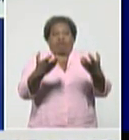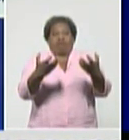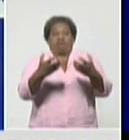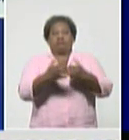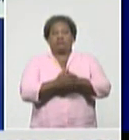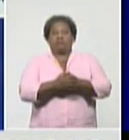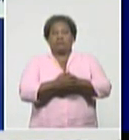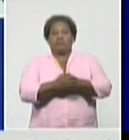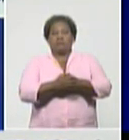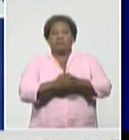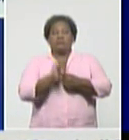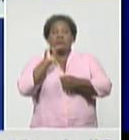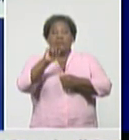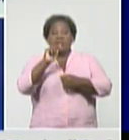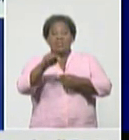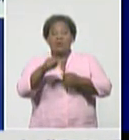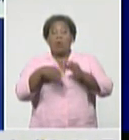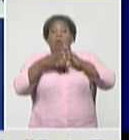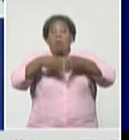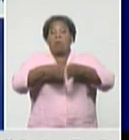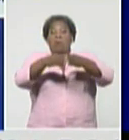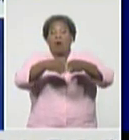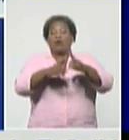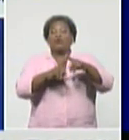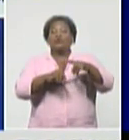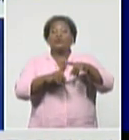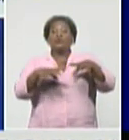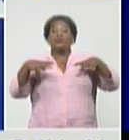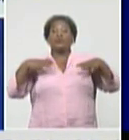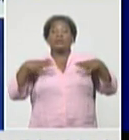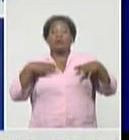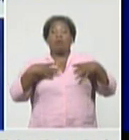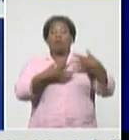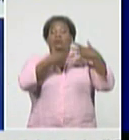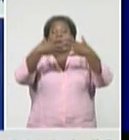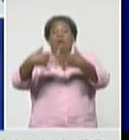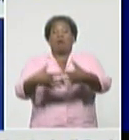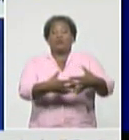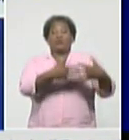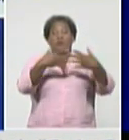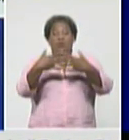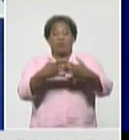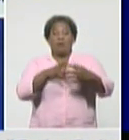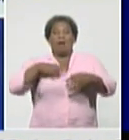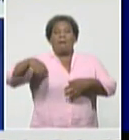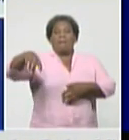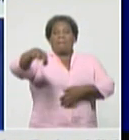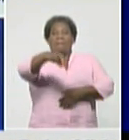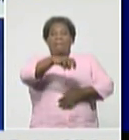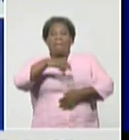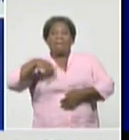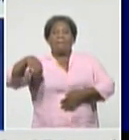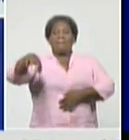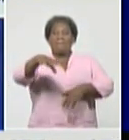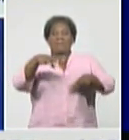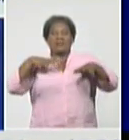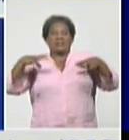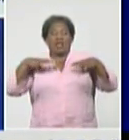es un bote turístico norteamericano que está circulando por aquí. Sin embargo, del lado de